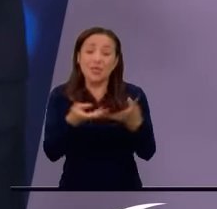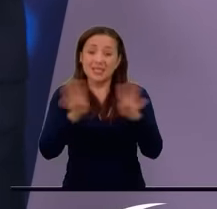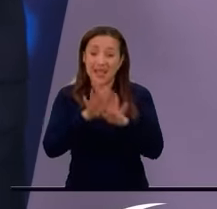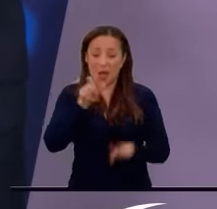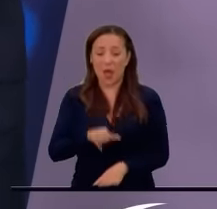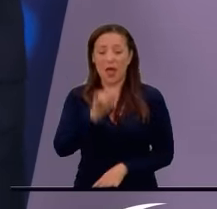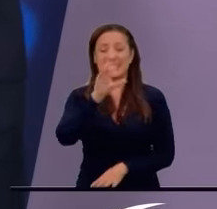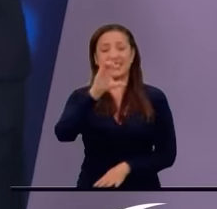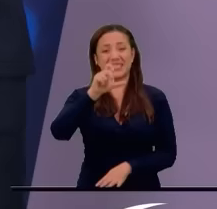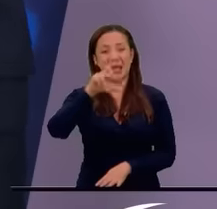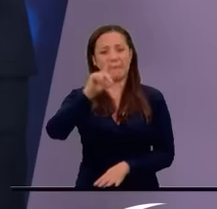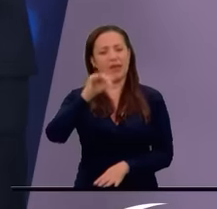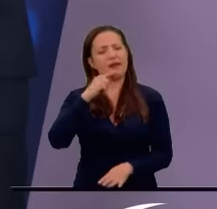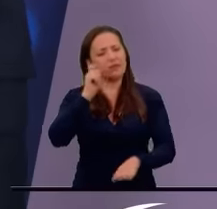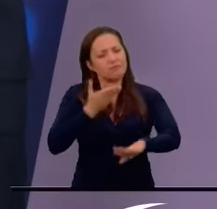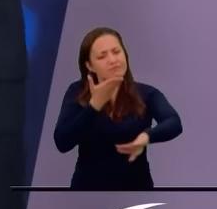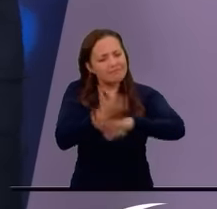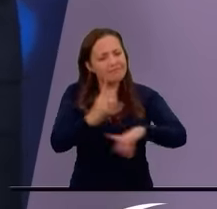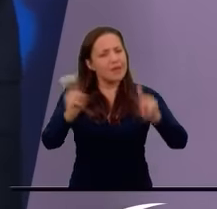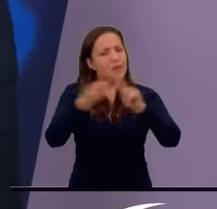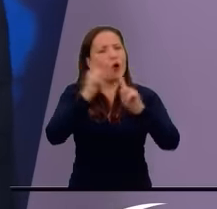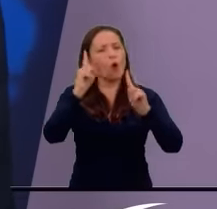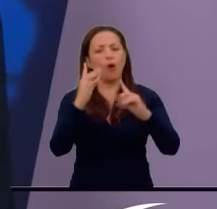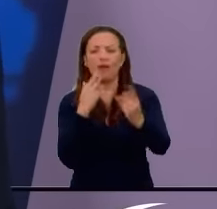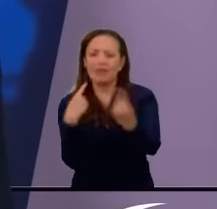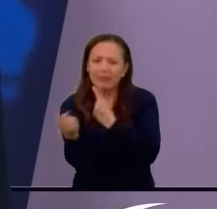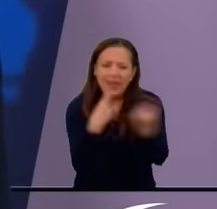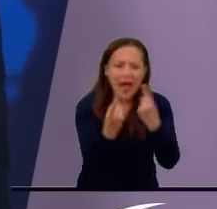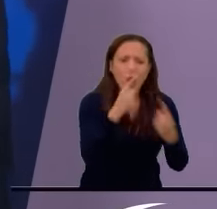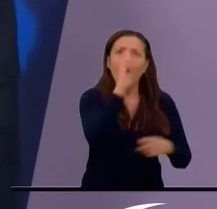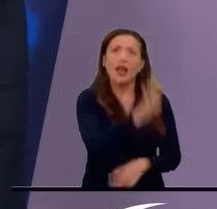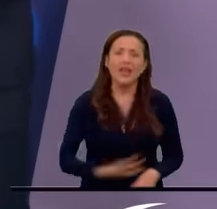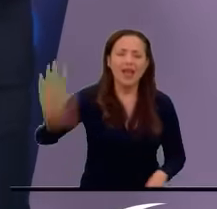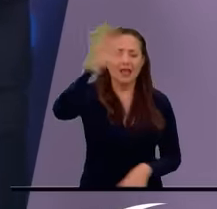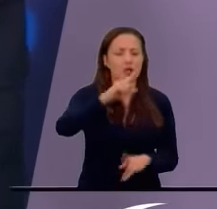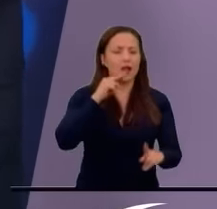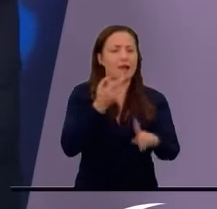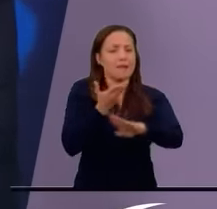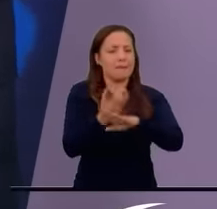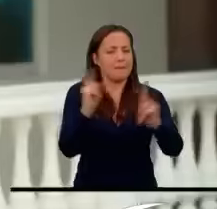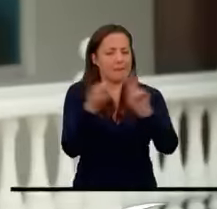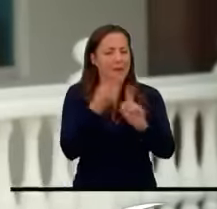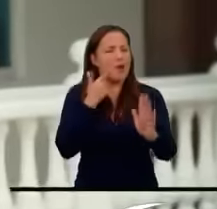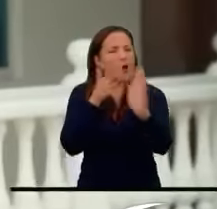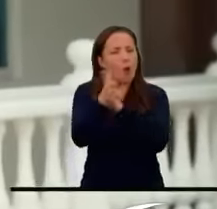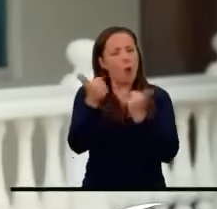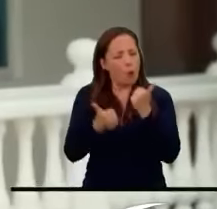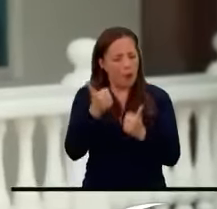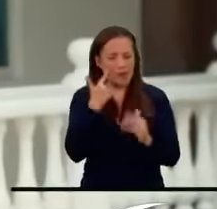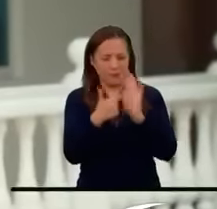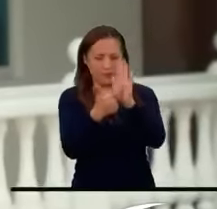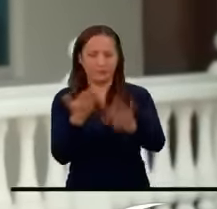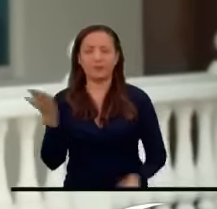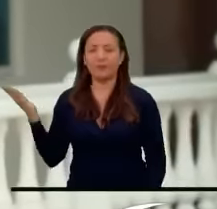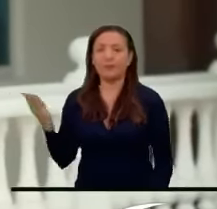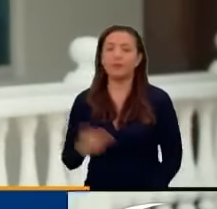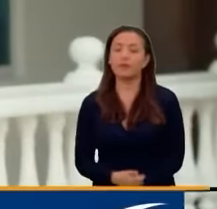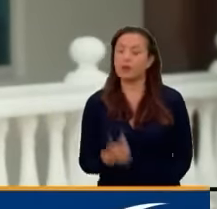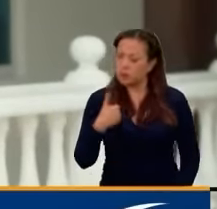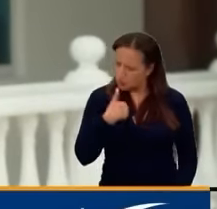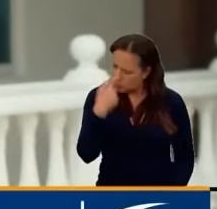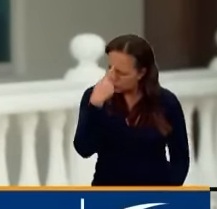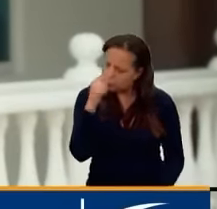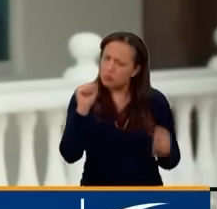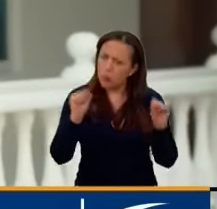de un acuerdo nacional por encima de todo. Esto es lo que dicen las voces a favor. Yo sigo creyendo en que es posible